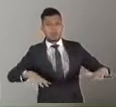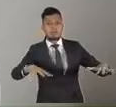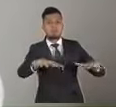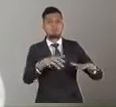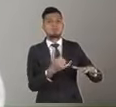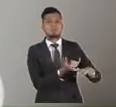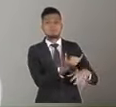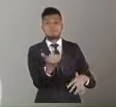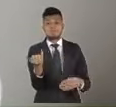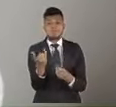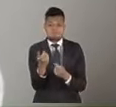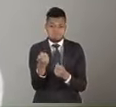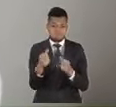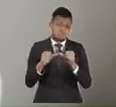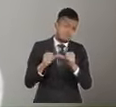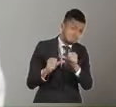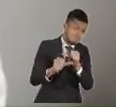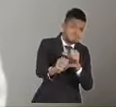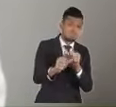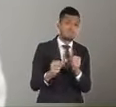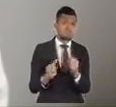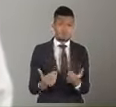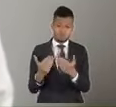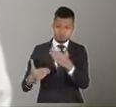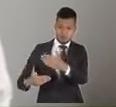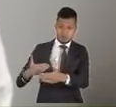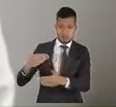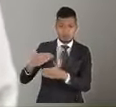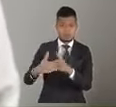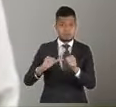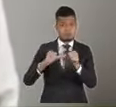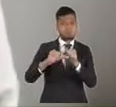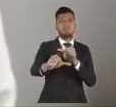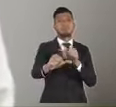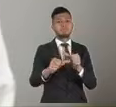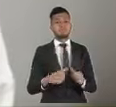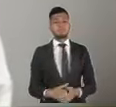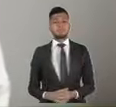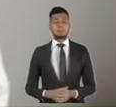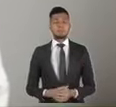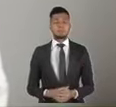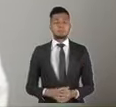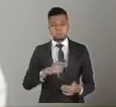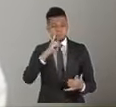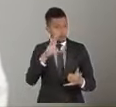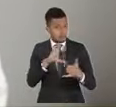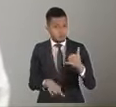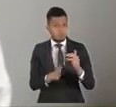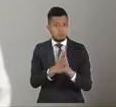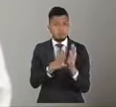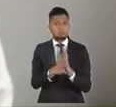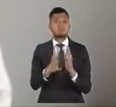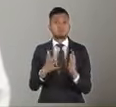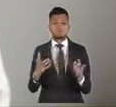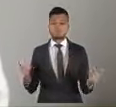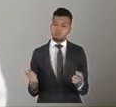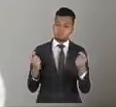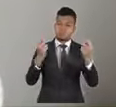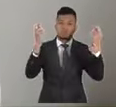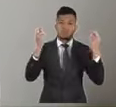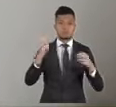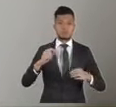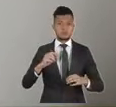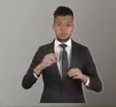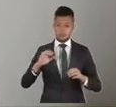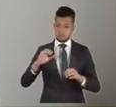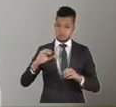economía mucho más sostenible que brinde procesos de largo plazo. Por último, que promueva una gobernanza y una participación de